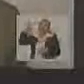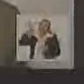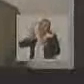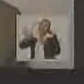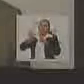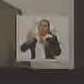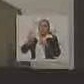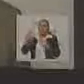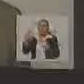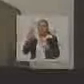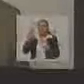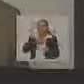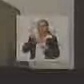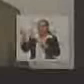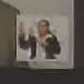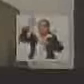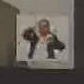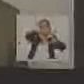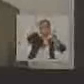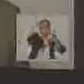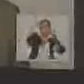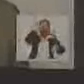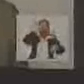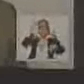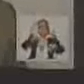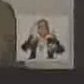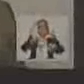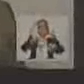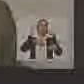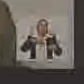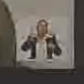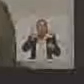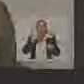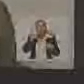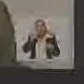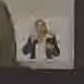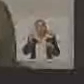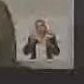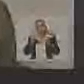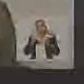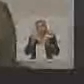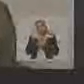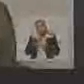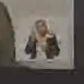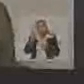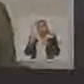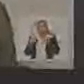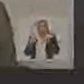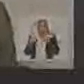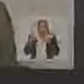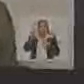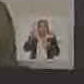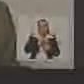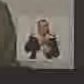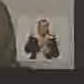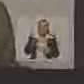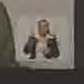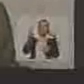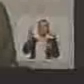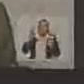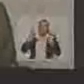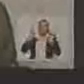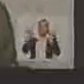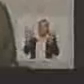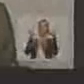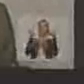día y ayuden a alfabetizar a otros. Pero también hacer actos culturales, reuniones vecinales,